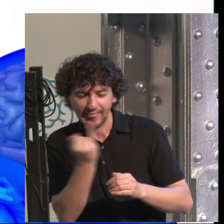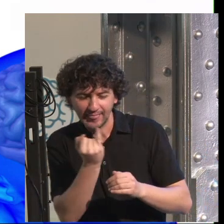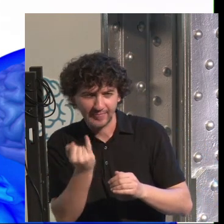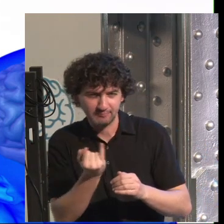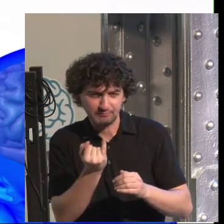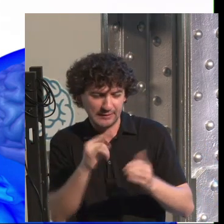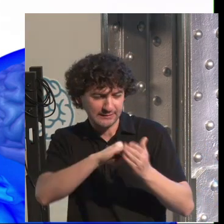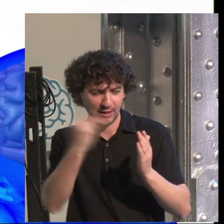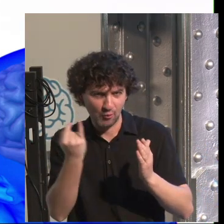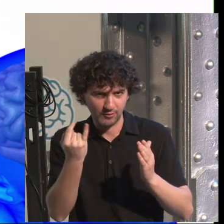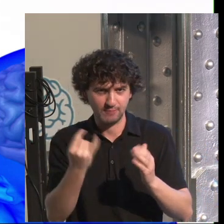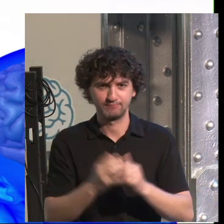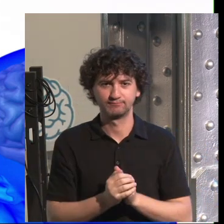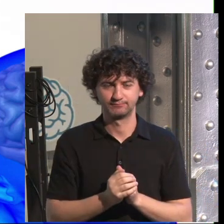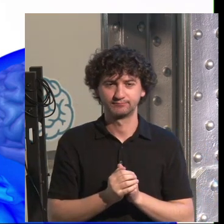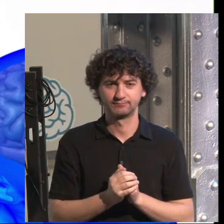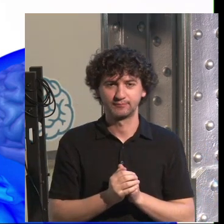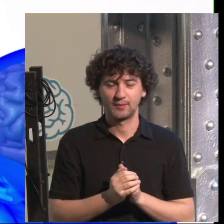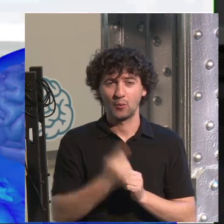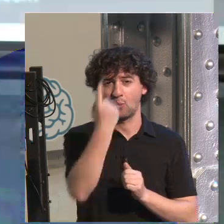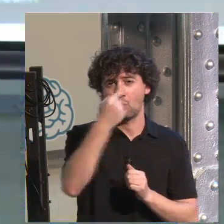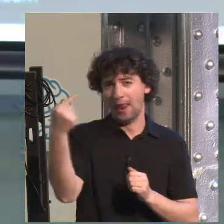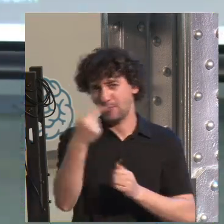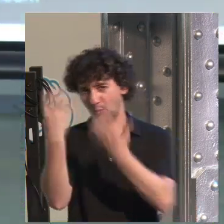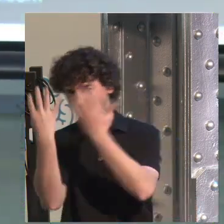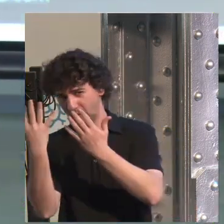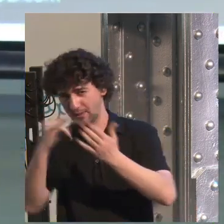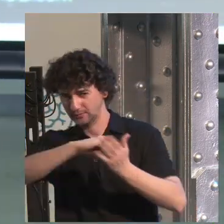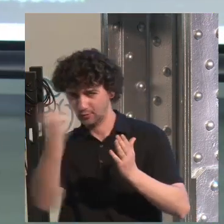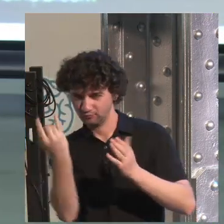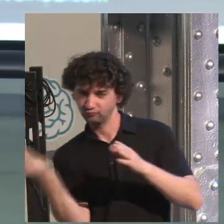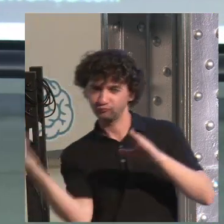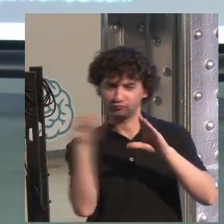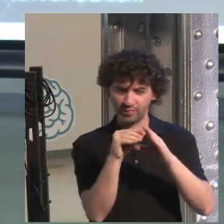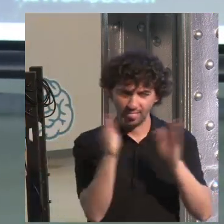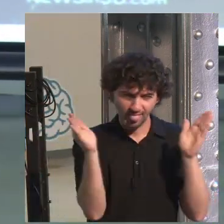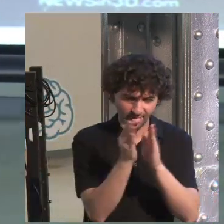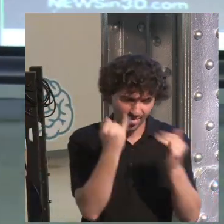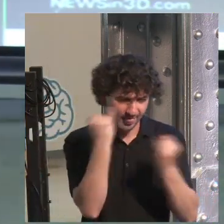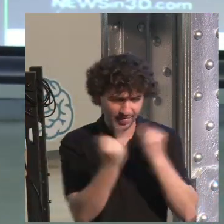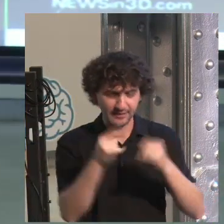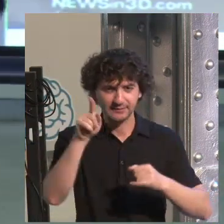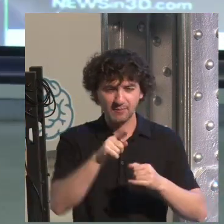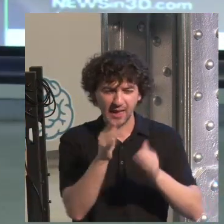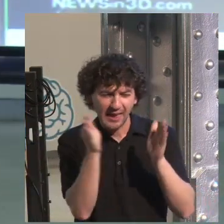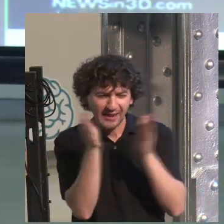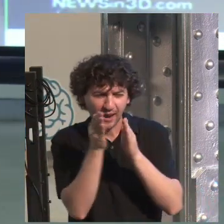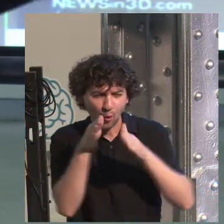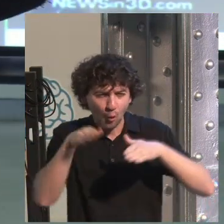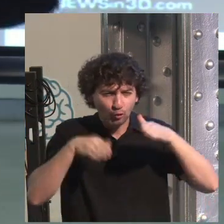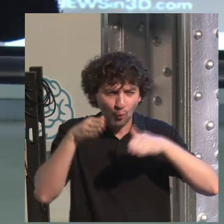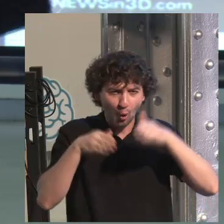un nanómetro, que es un tamaño atómico o molecular. Y de hecho se habla también de nanorobots que